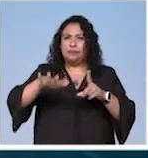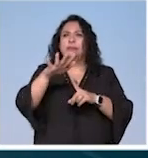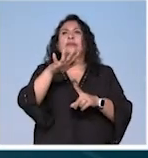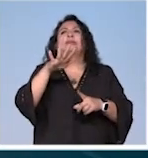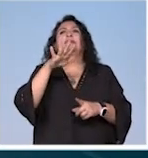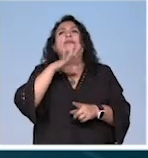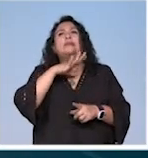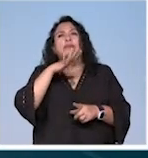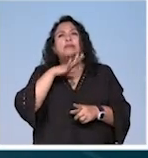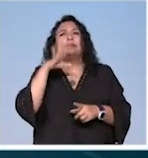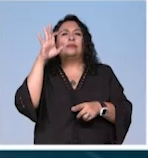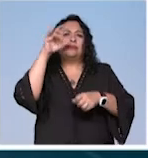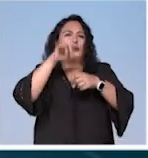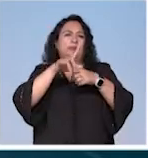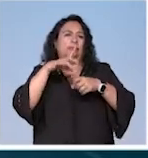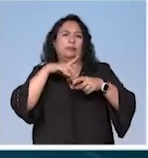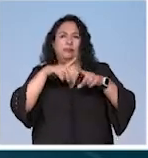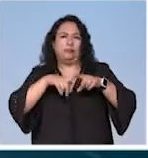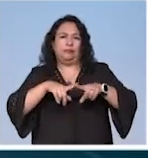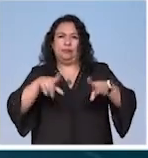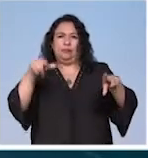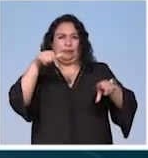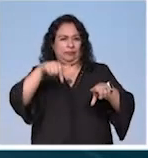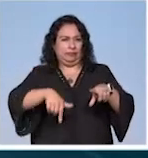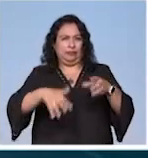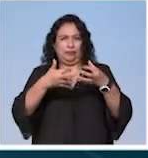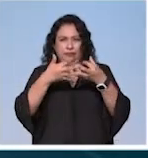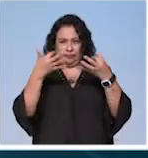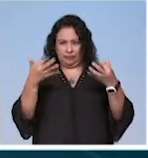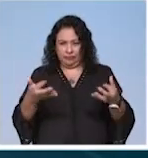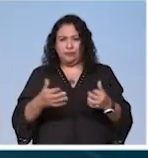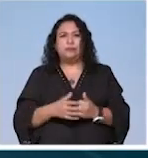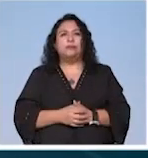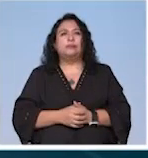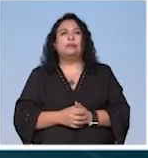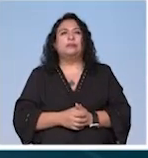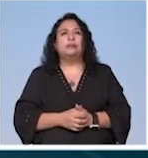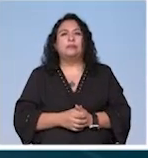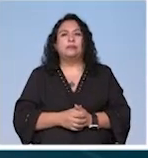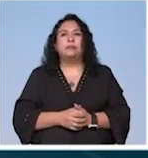traer una cultura diferente a estas tierras.